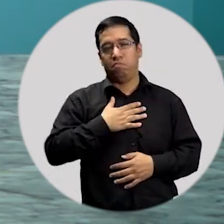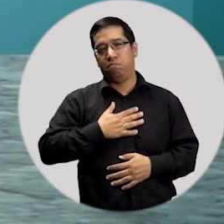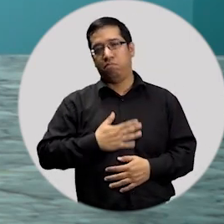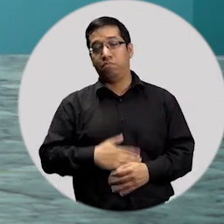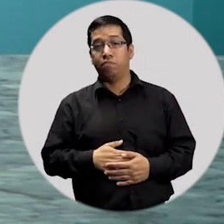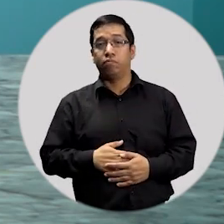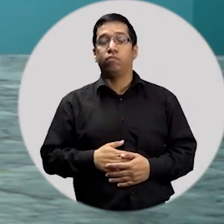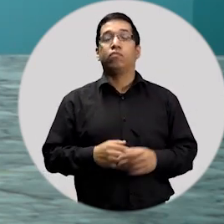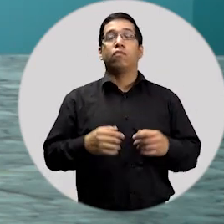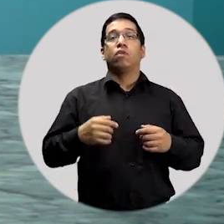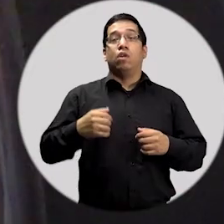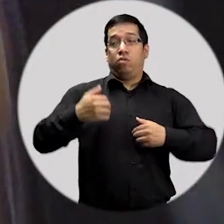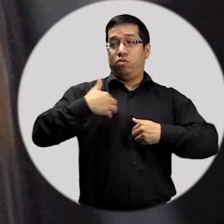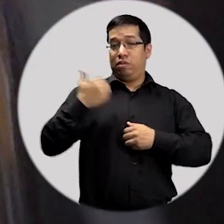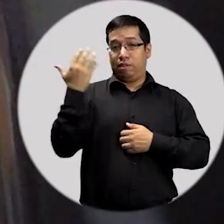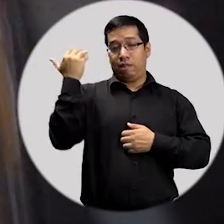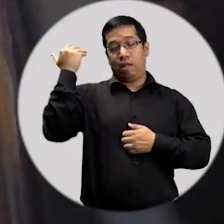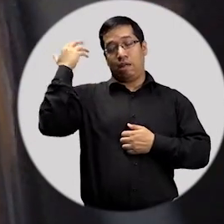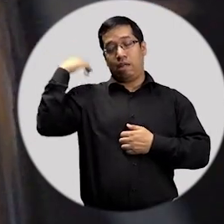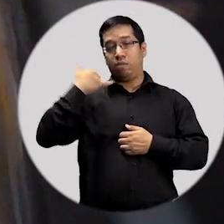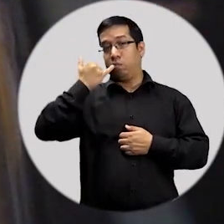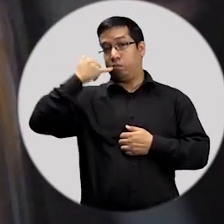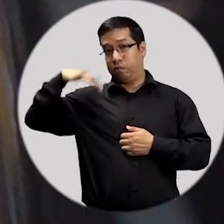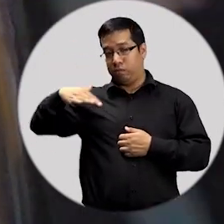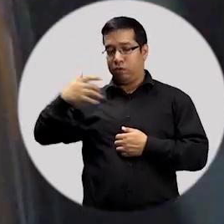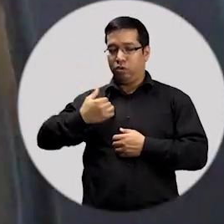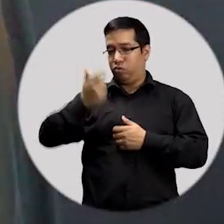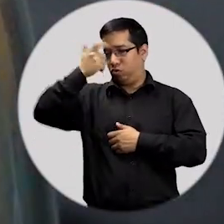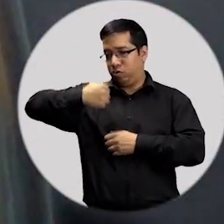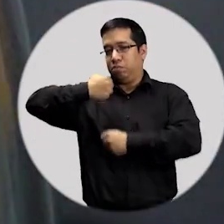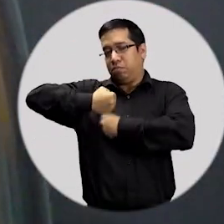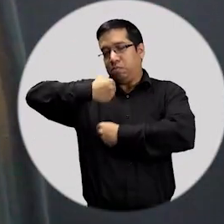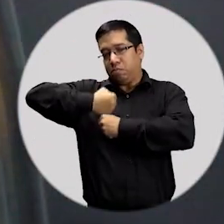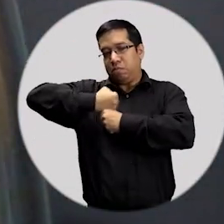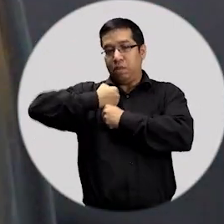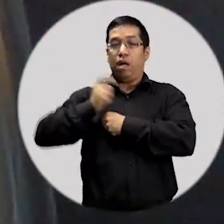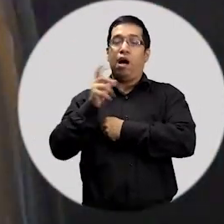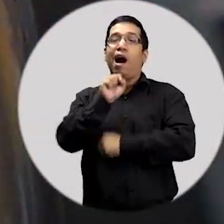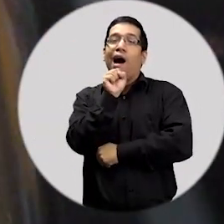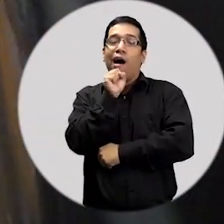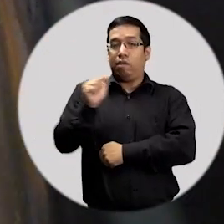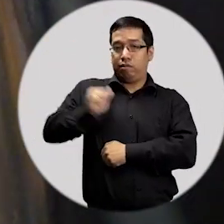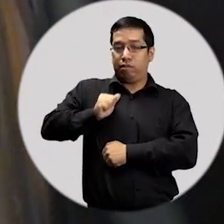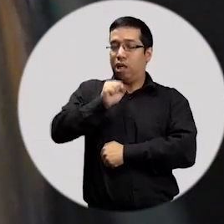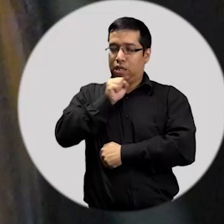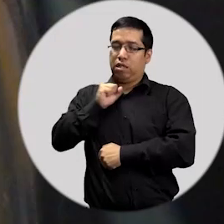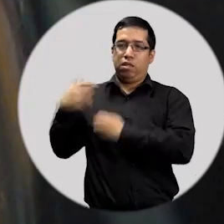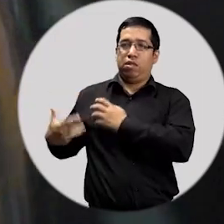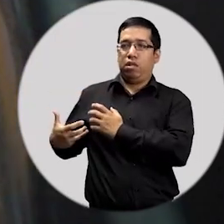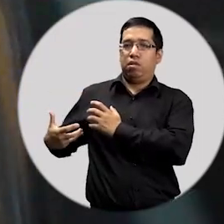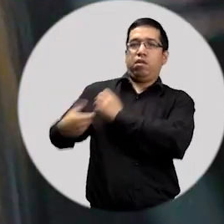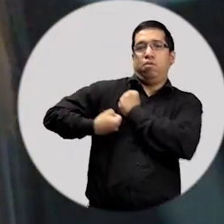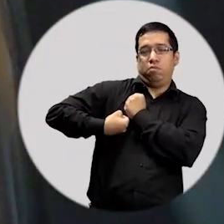mí, quería trabajar y generar dinero solamente para mí. Entonces el hecho de poder empezar a tener mi